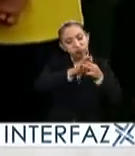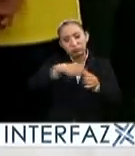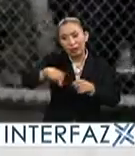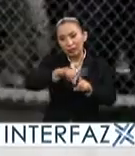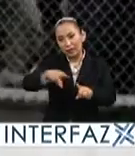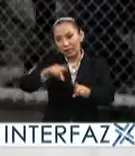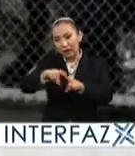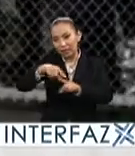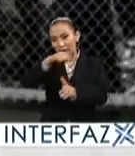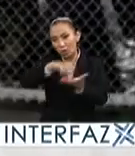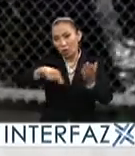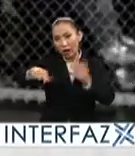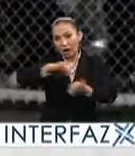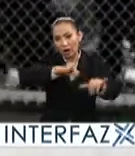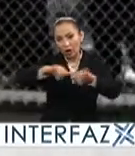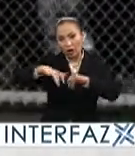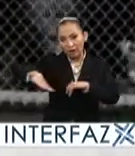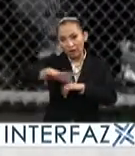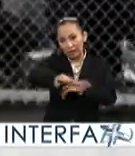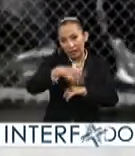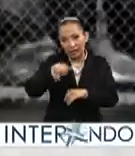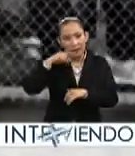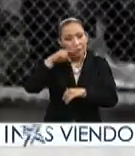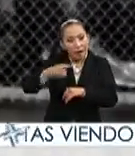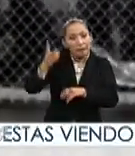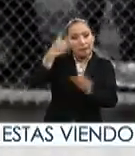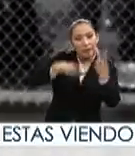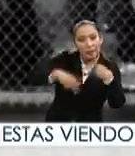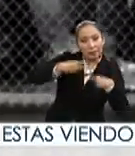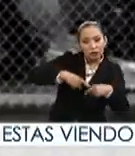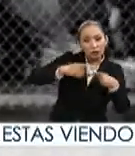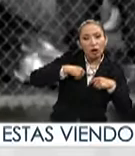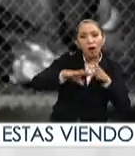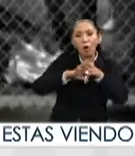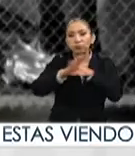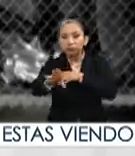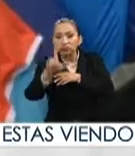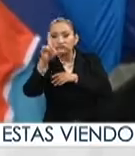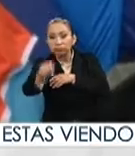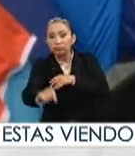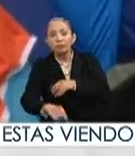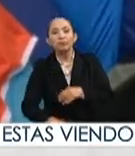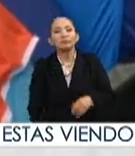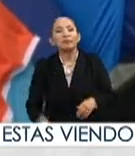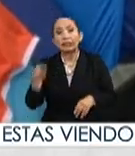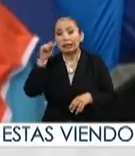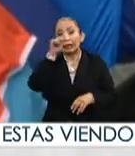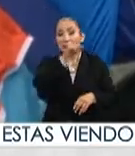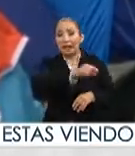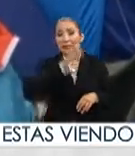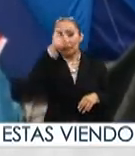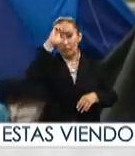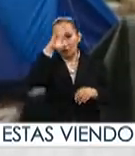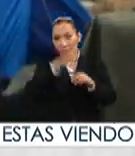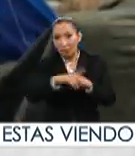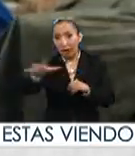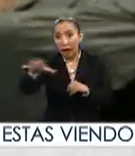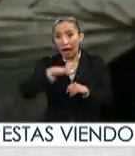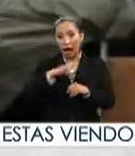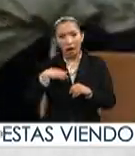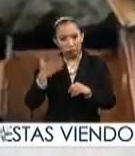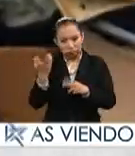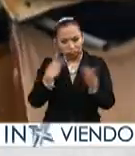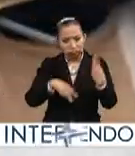las distintas zonas geográficas que reciben y que generan este tipo de migraciones. Allá en Europa ellos